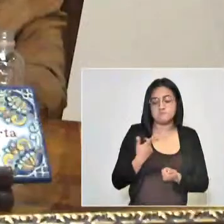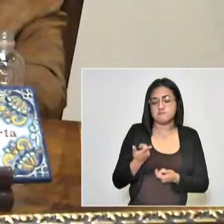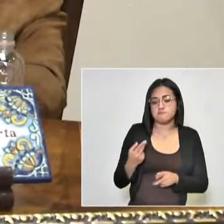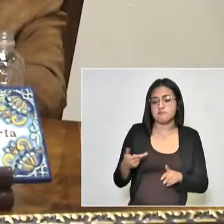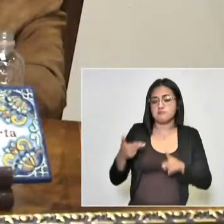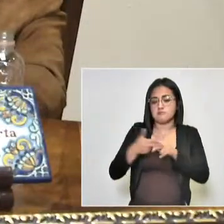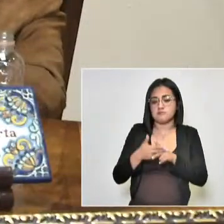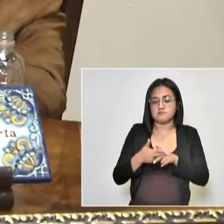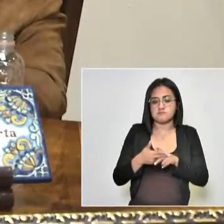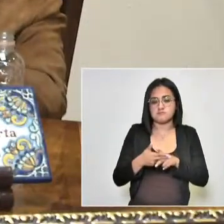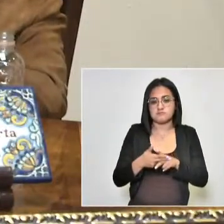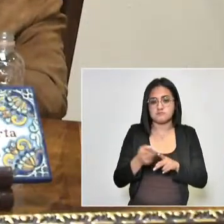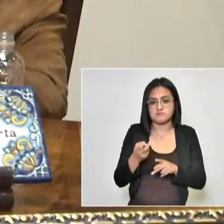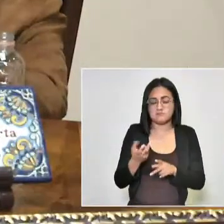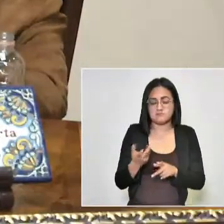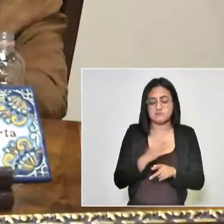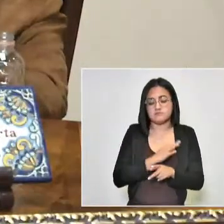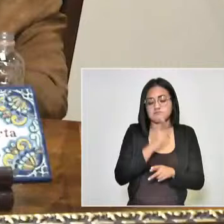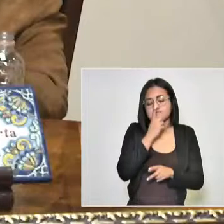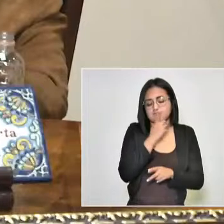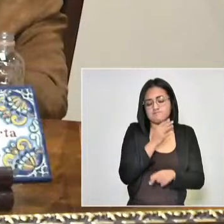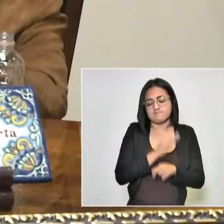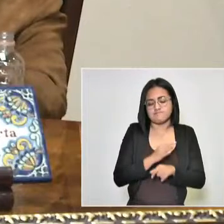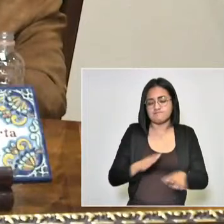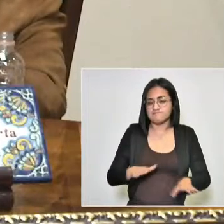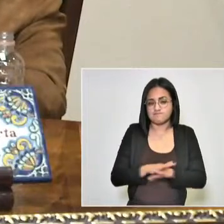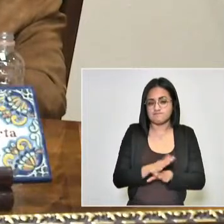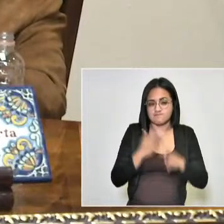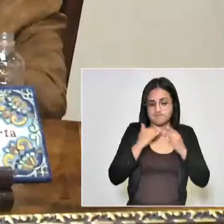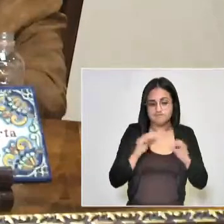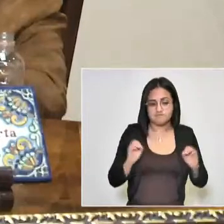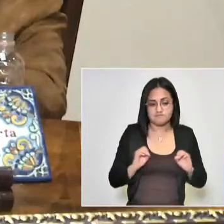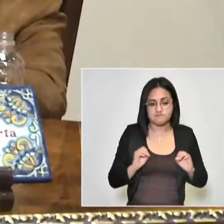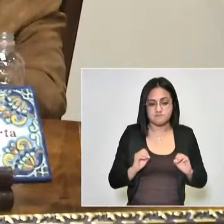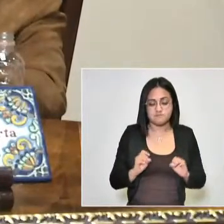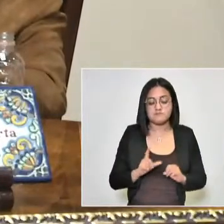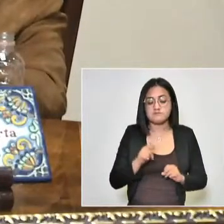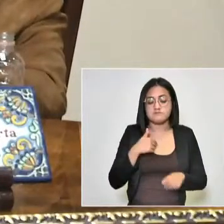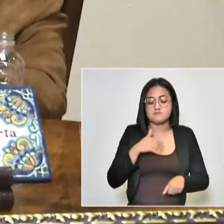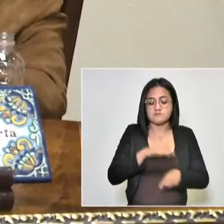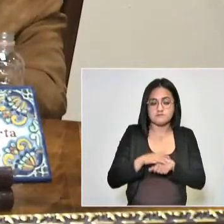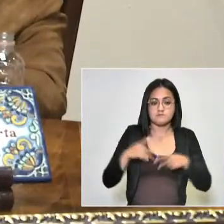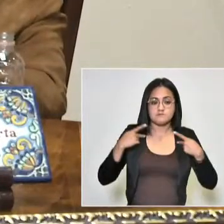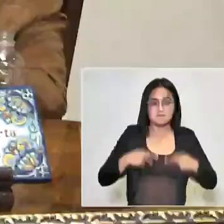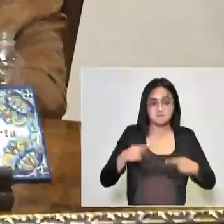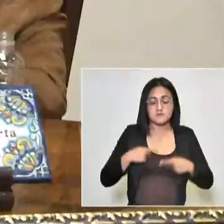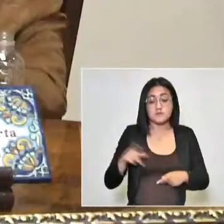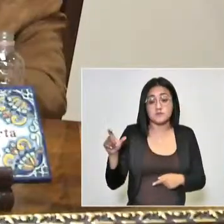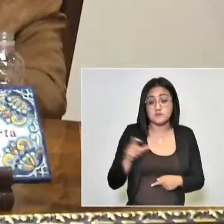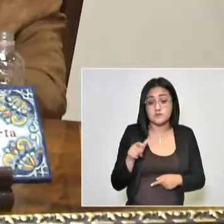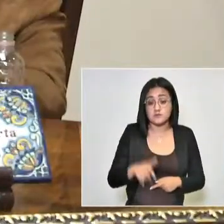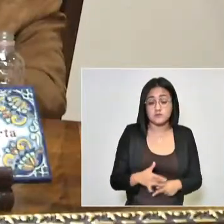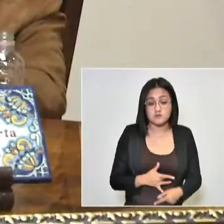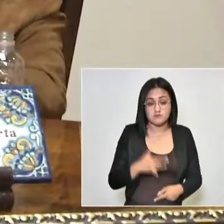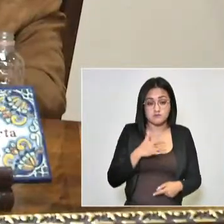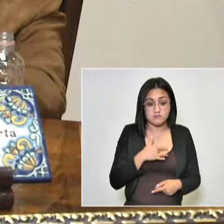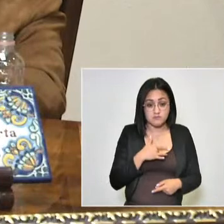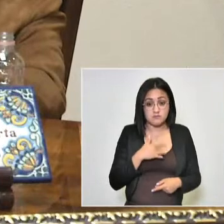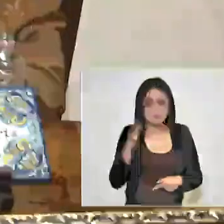Entonces, es lo que te puedo decir al respecto y llamo también a la gente cuando se sienta